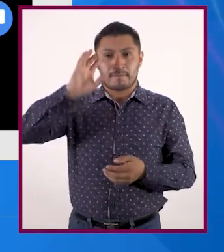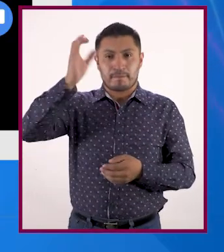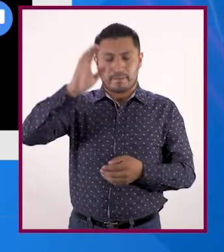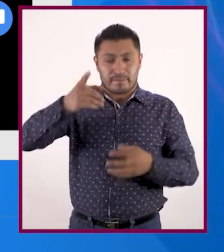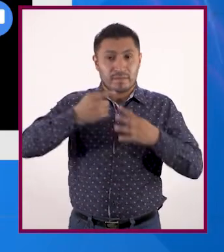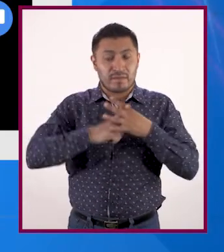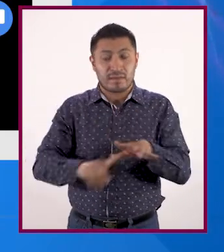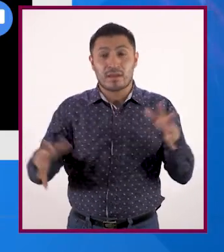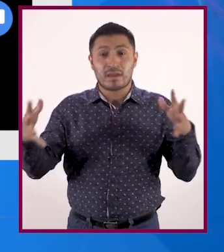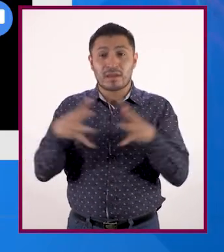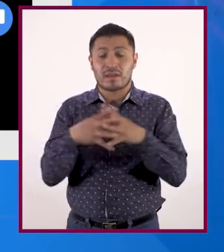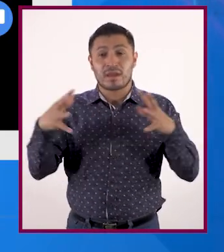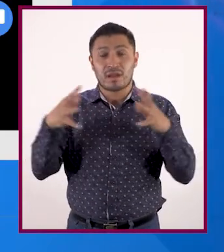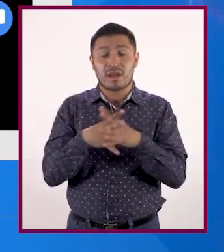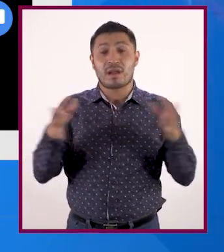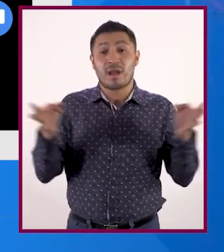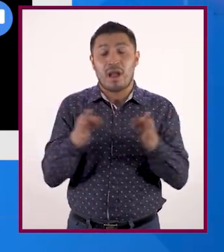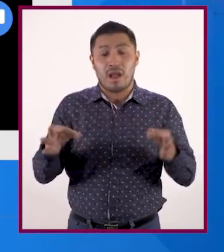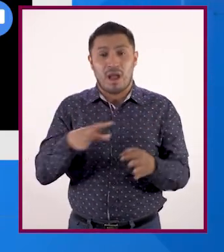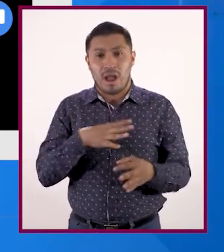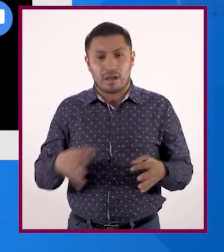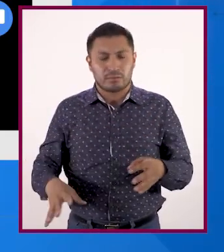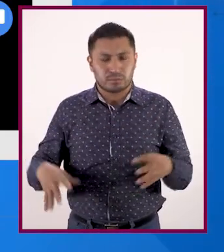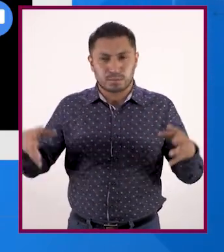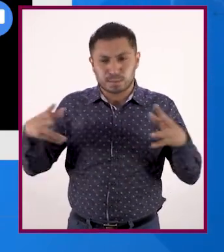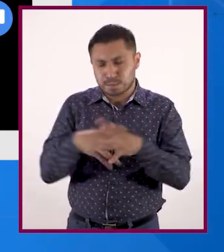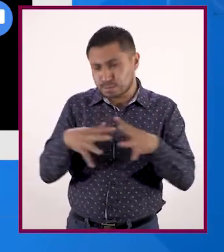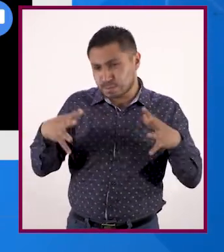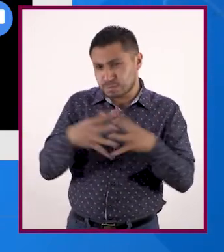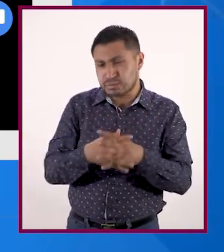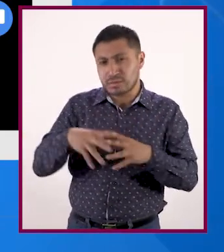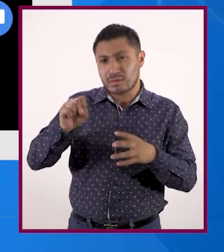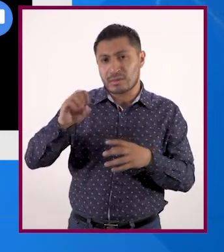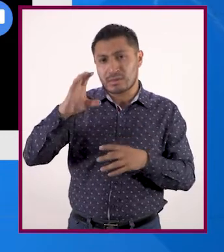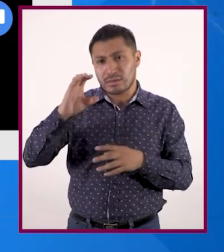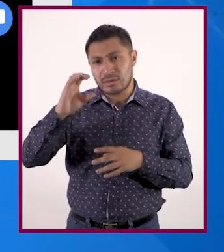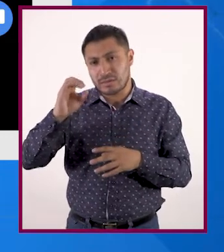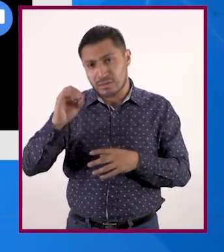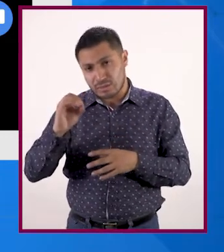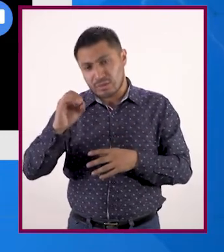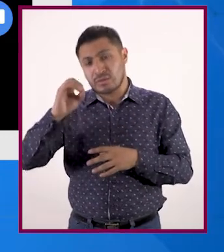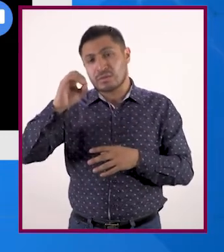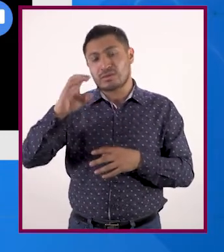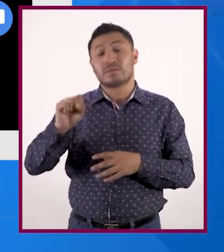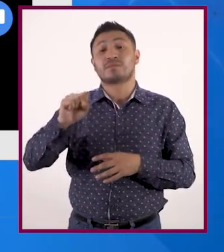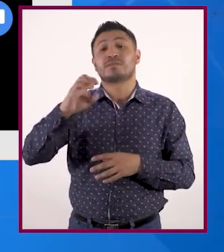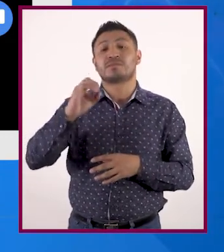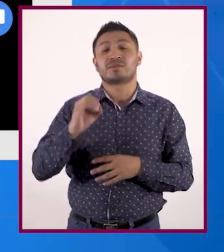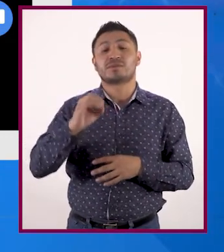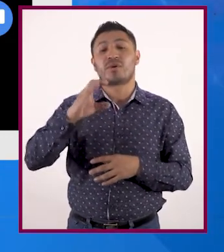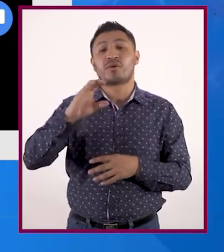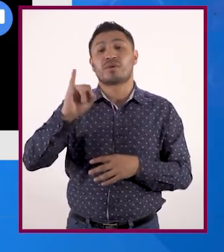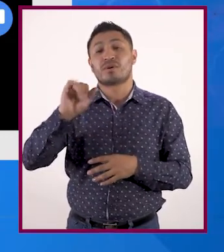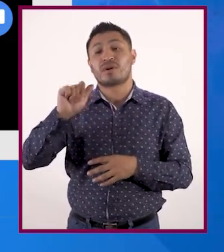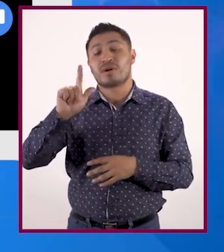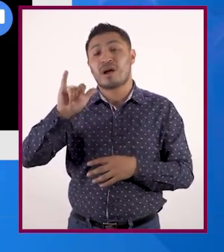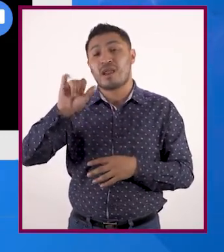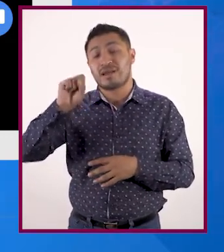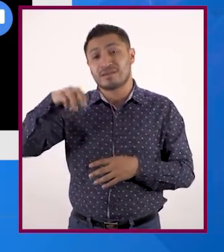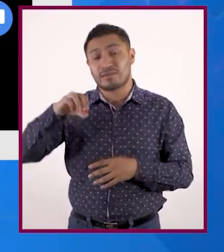fría en donde está la lucha del socialismo y precisamente el capitalismo una de las dos y estaba por dar